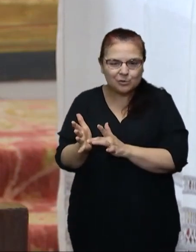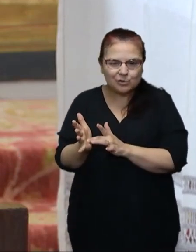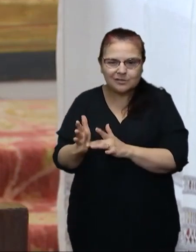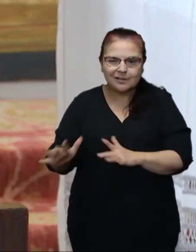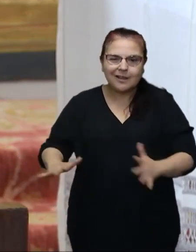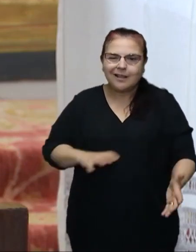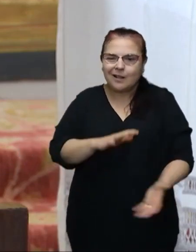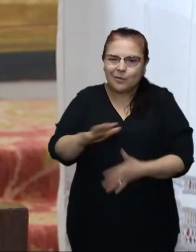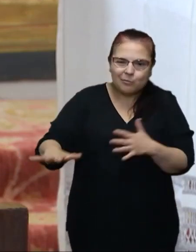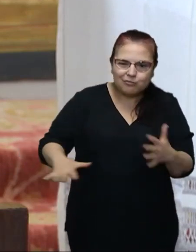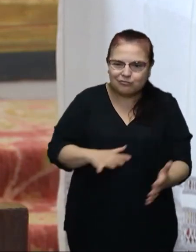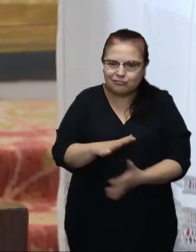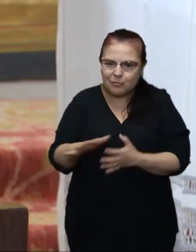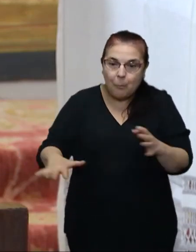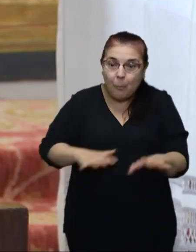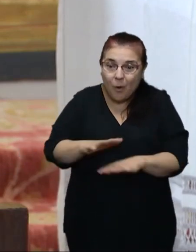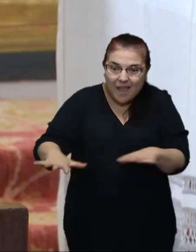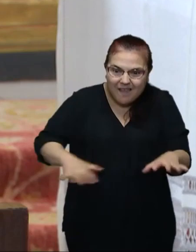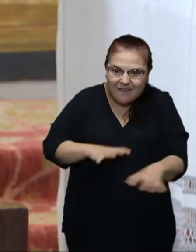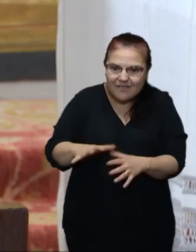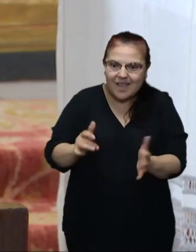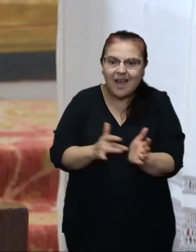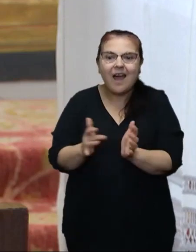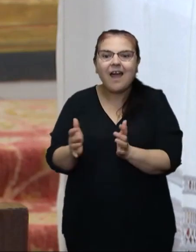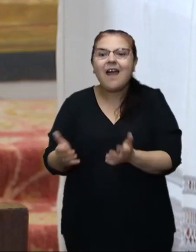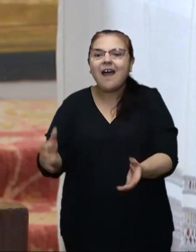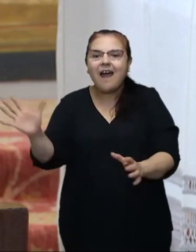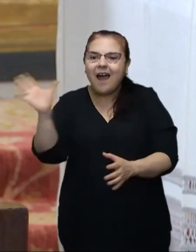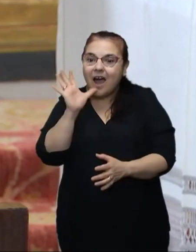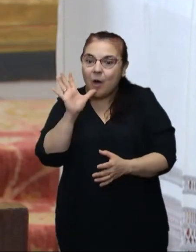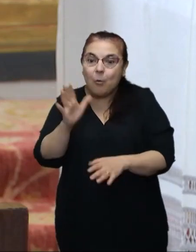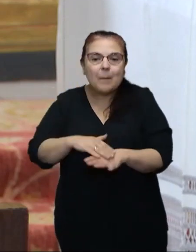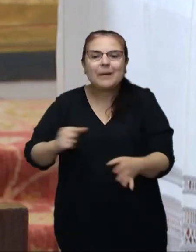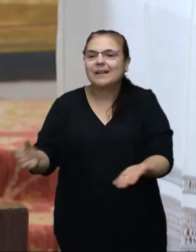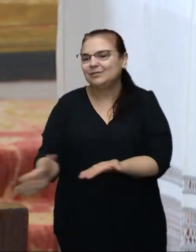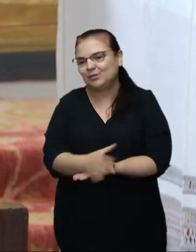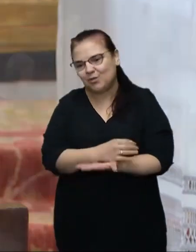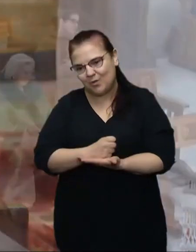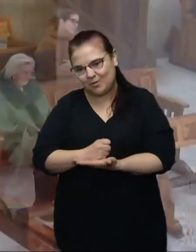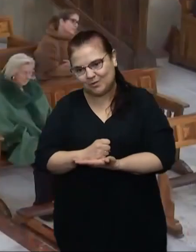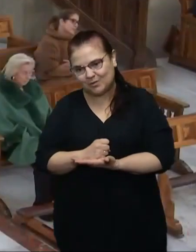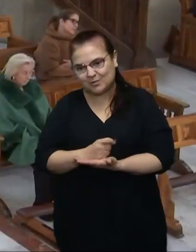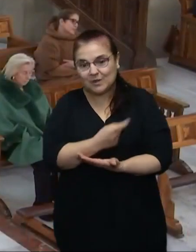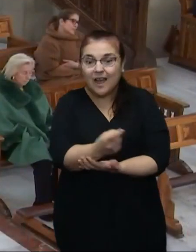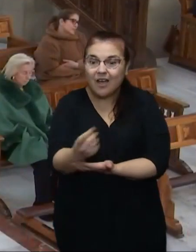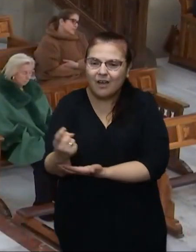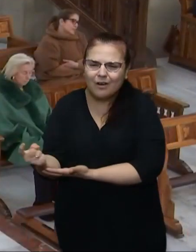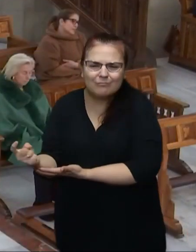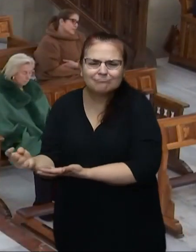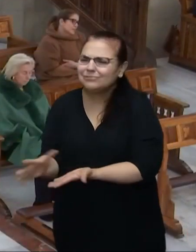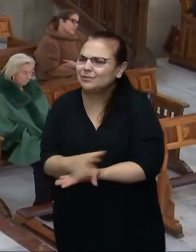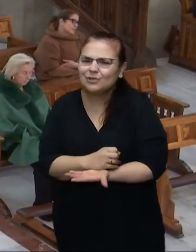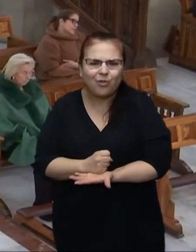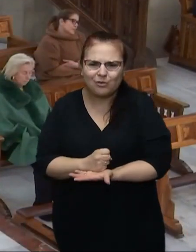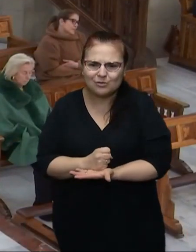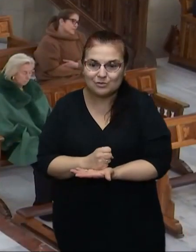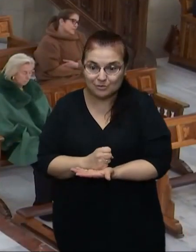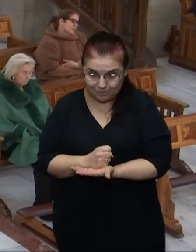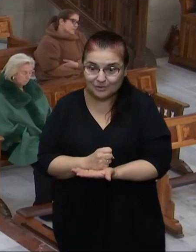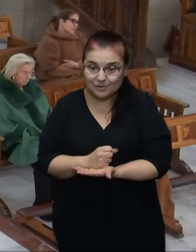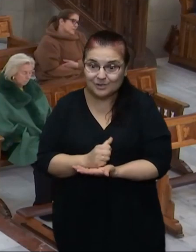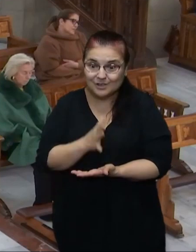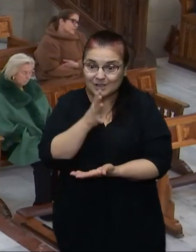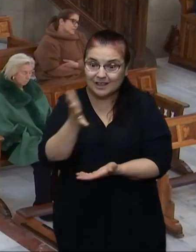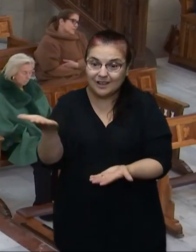remueve el agua para todos y cada uno de nosotros. A través del bautismo